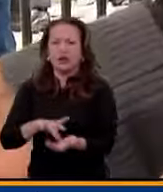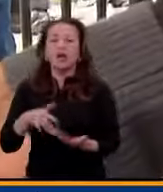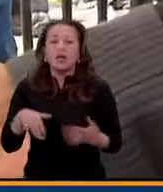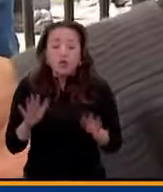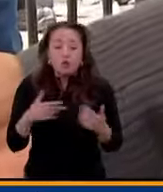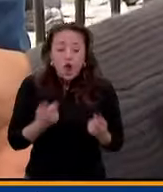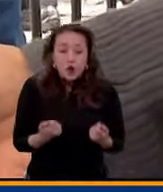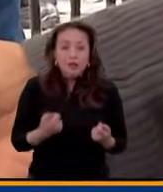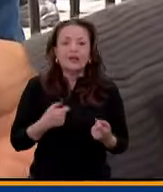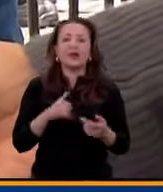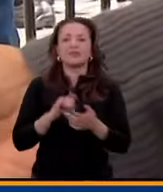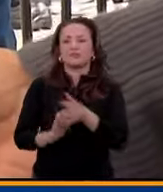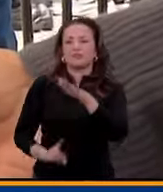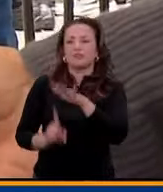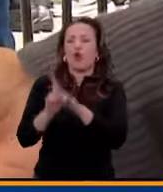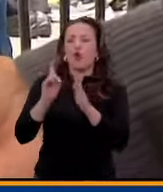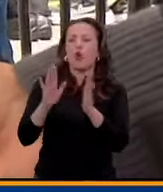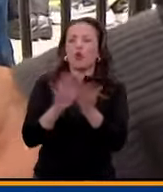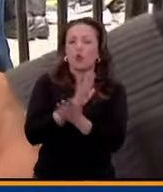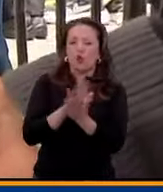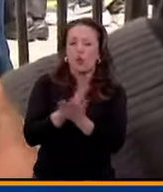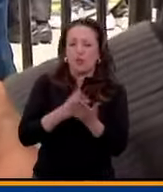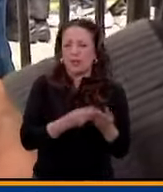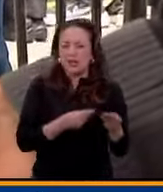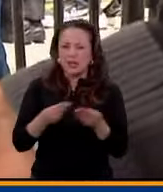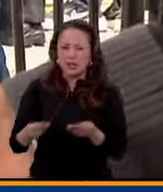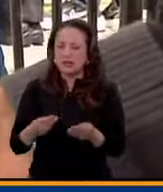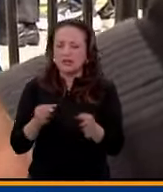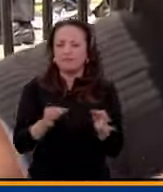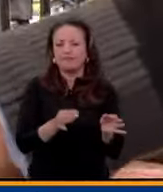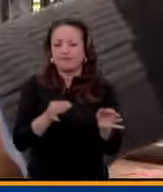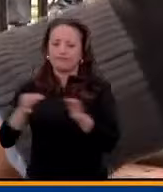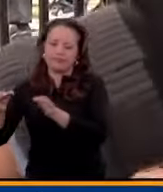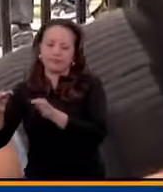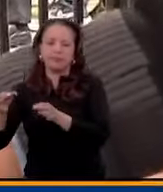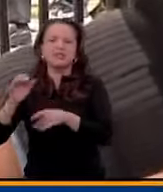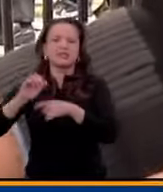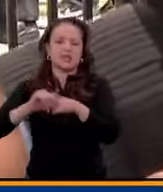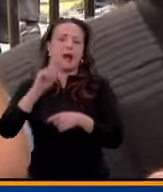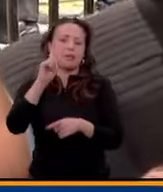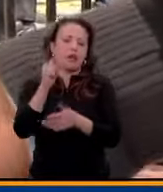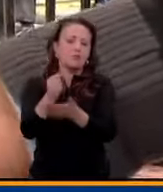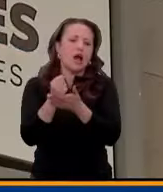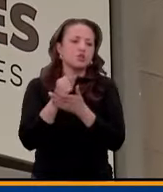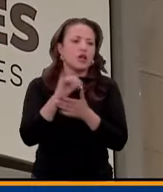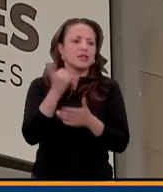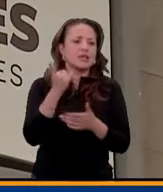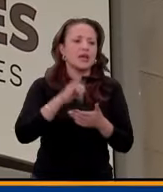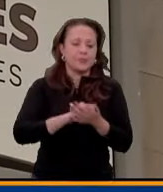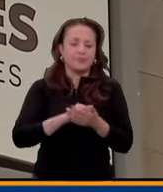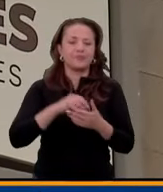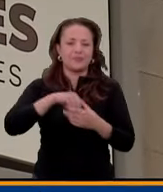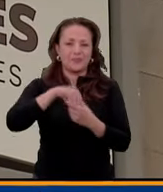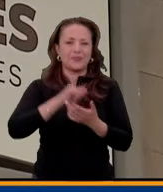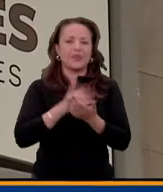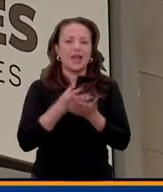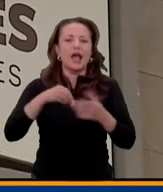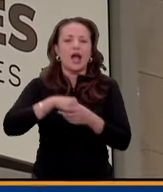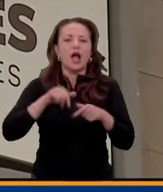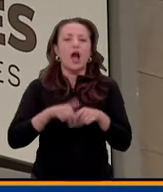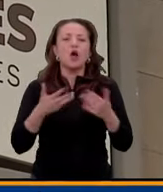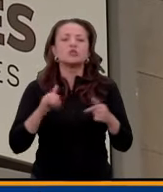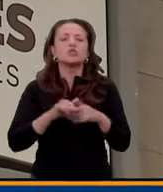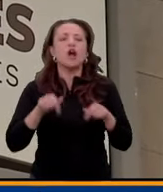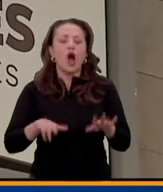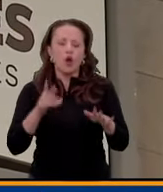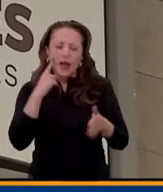se me presentó una novedad con un documento. Me corrieron un poco la cita, pero me van a colaborar con el trámite. Pues hay que todavía mejorar unos cambios.